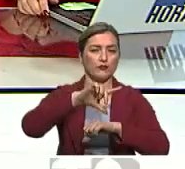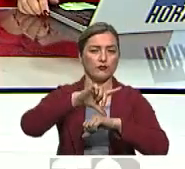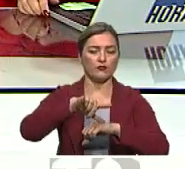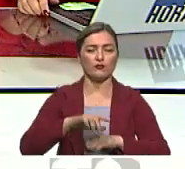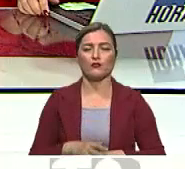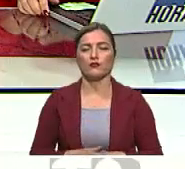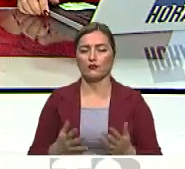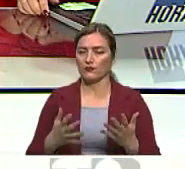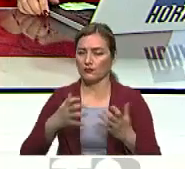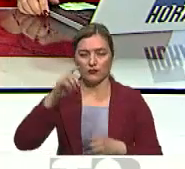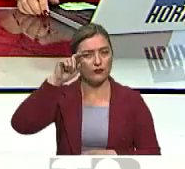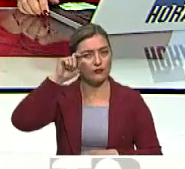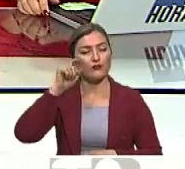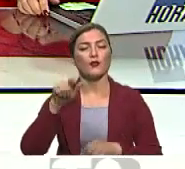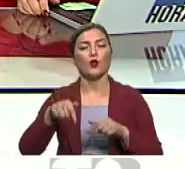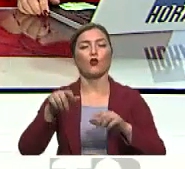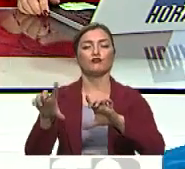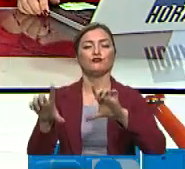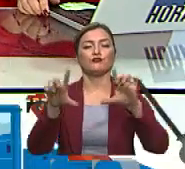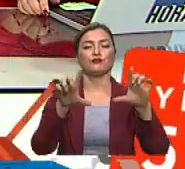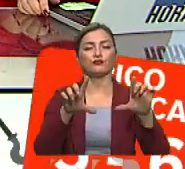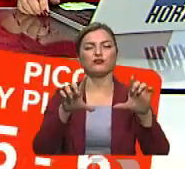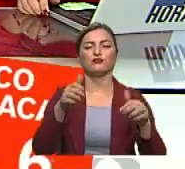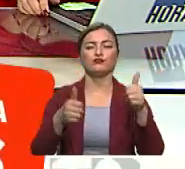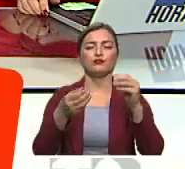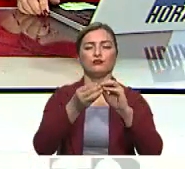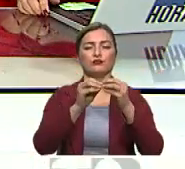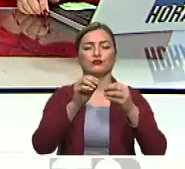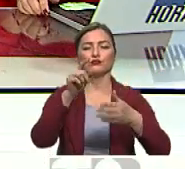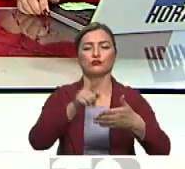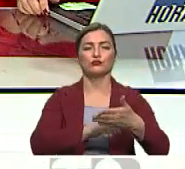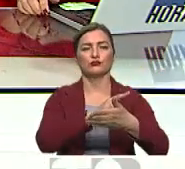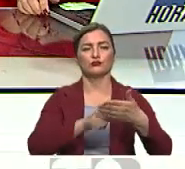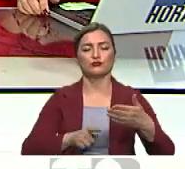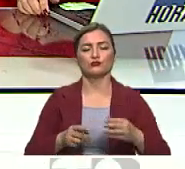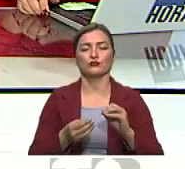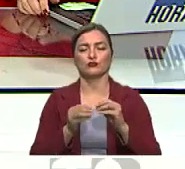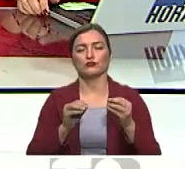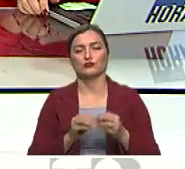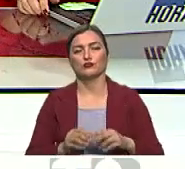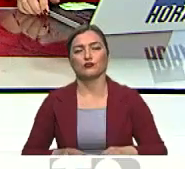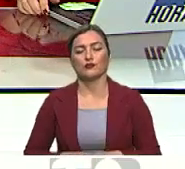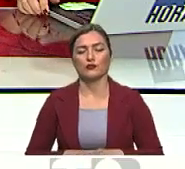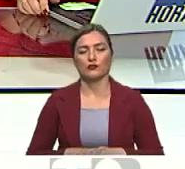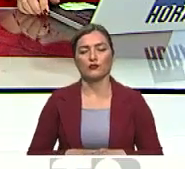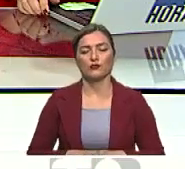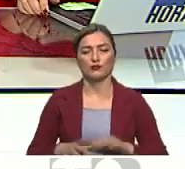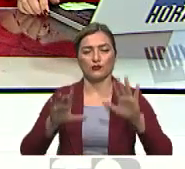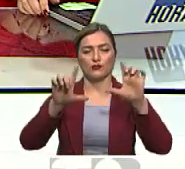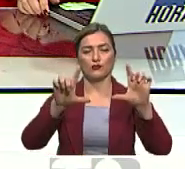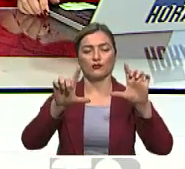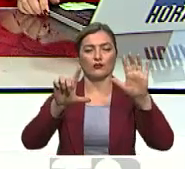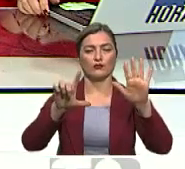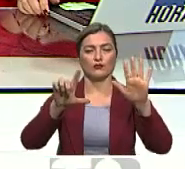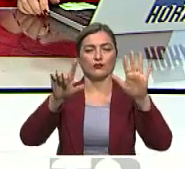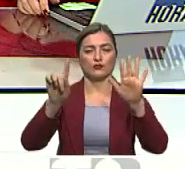7:52 de la mañana. Queremos recordarle la restricción vehicular para el día de hoy. Ahí está nuestra wincha. Hoy no pueden circular los vehículos cuyas placas terminen en 5